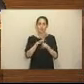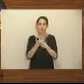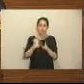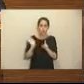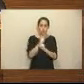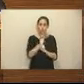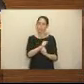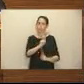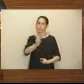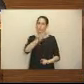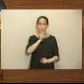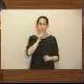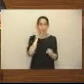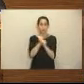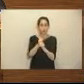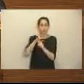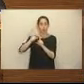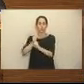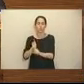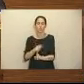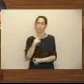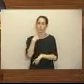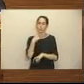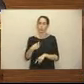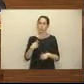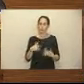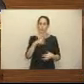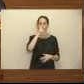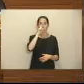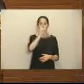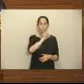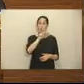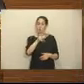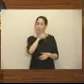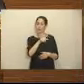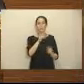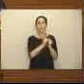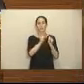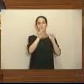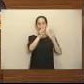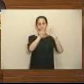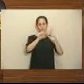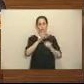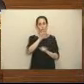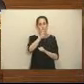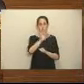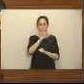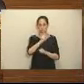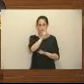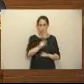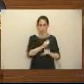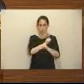difícil encaje en el mercado laboral. En 2012 representaban el 27,3% de los desempleados.